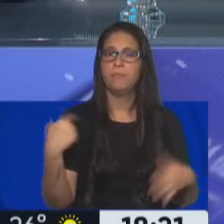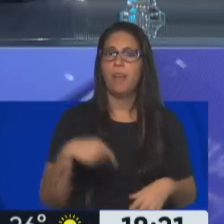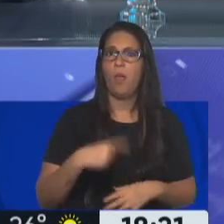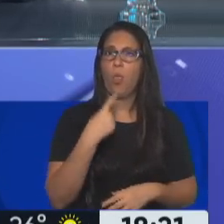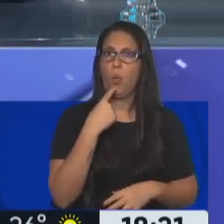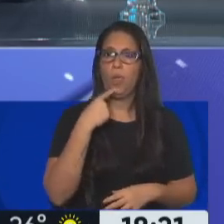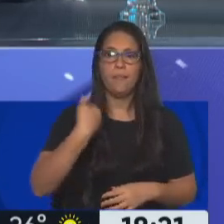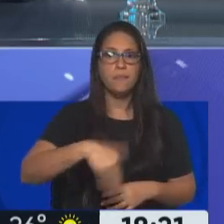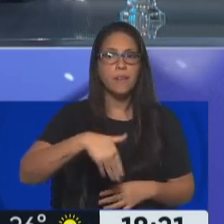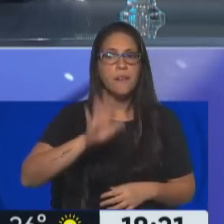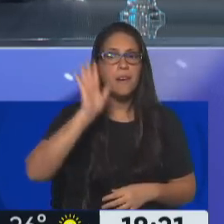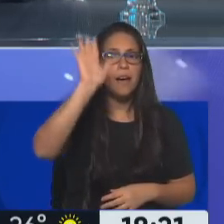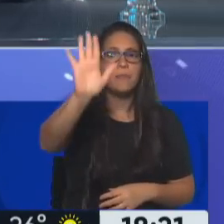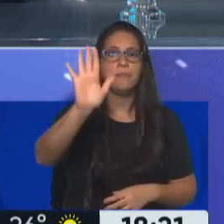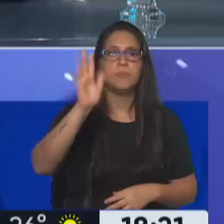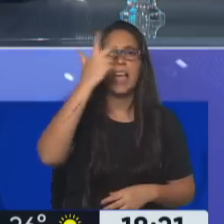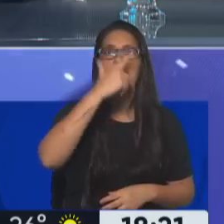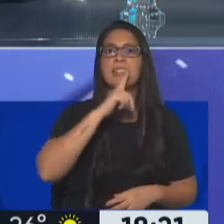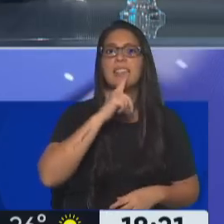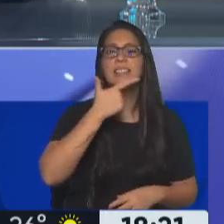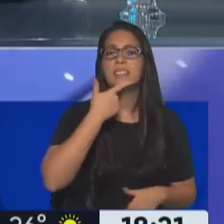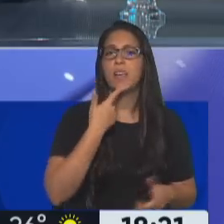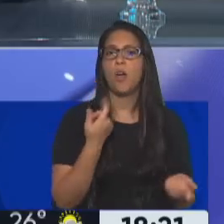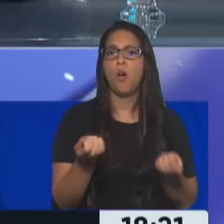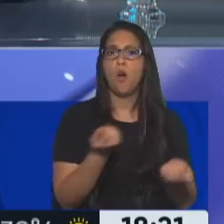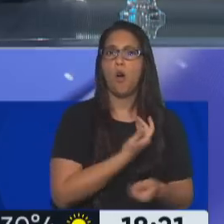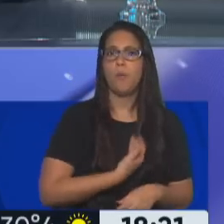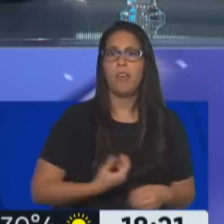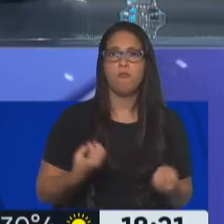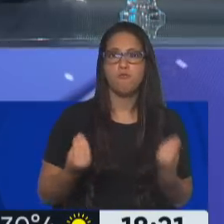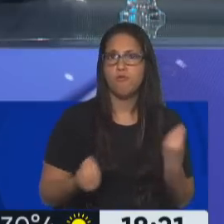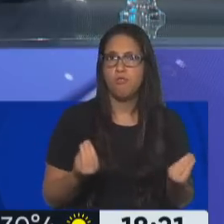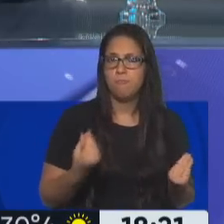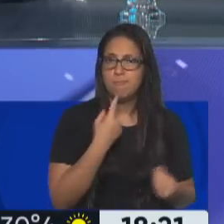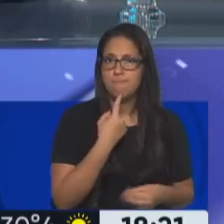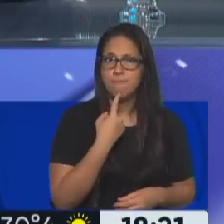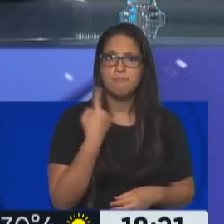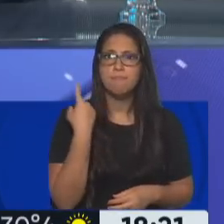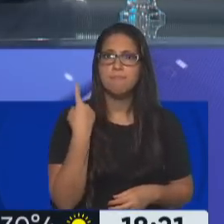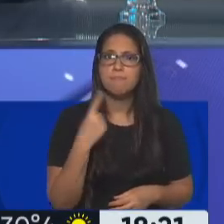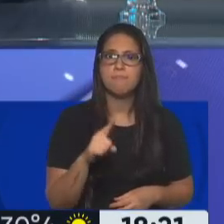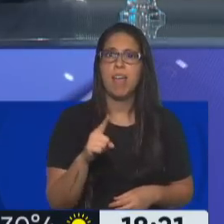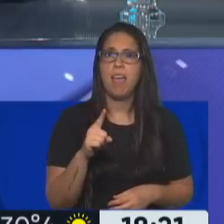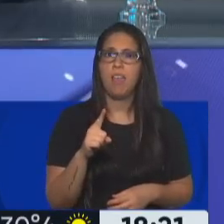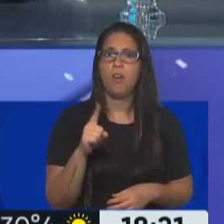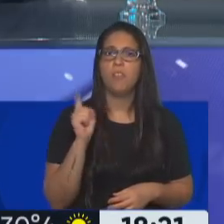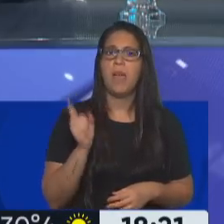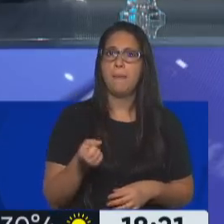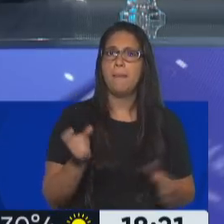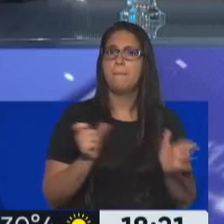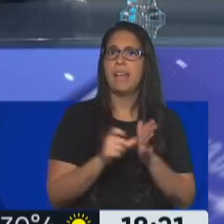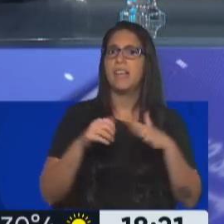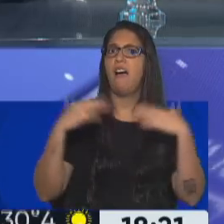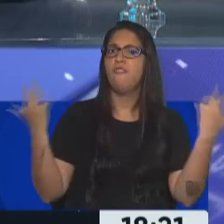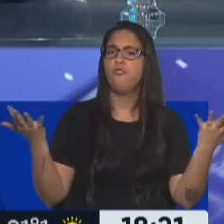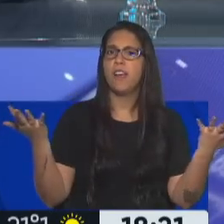va a ser finalmente el gobierno de HTS, más allá de mostrarse moderado, ¿qué se puede esperar de los actores? Sobre todo se pensaba mucho en,